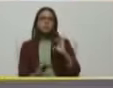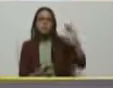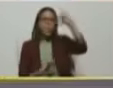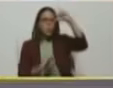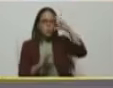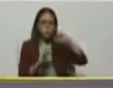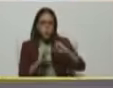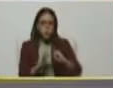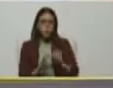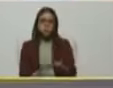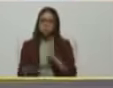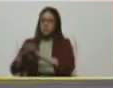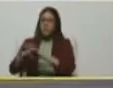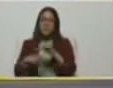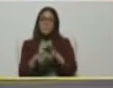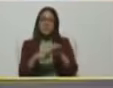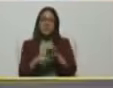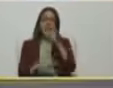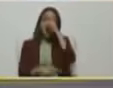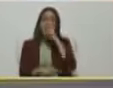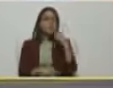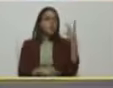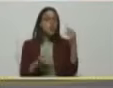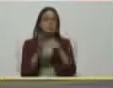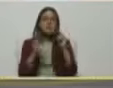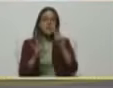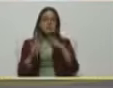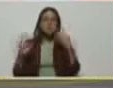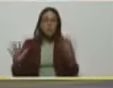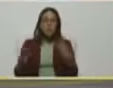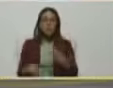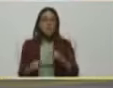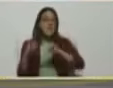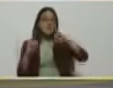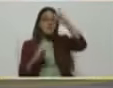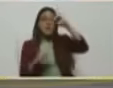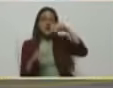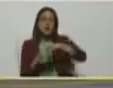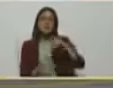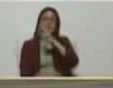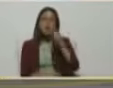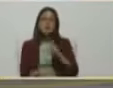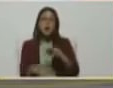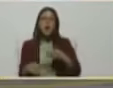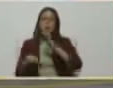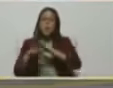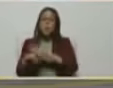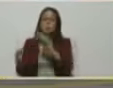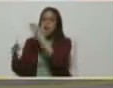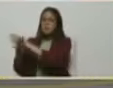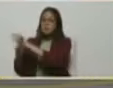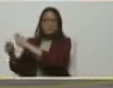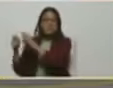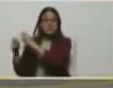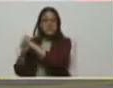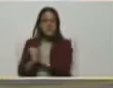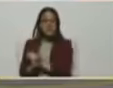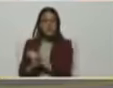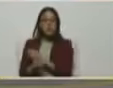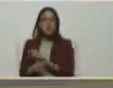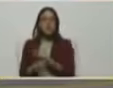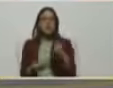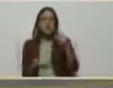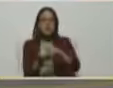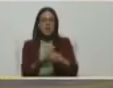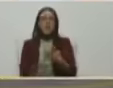Stuart, en el año 2019, la inflación en Venezuela, producto de las sanciones, llegó, vamos a decir, la traductora